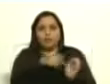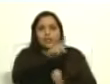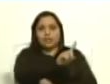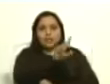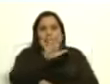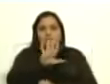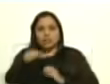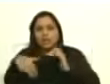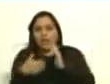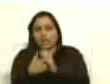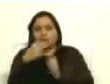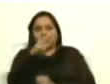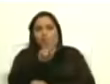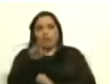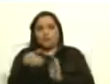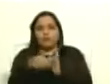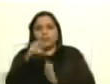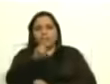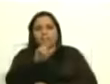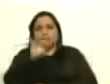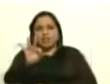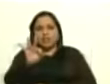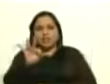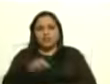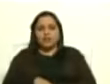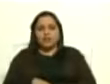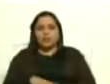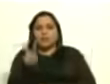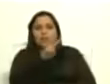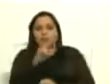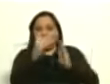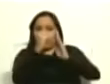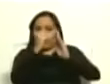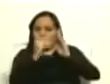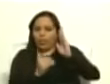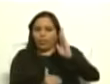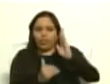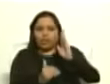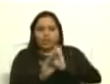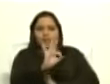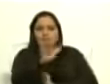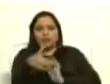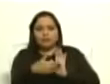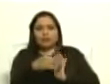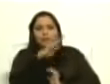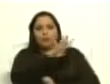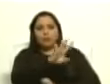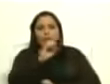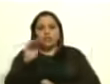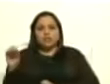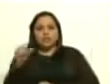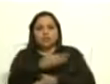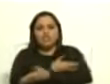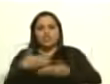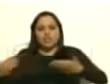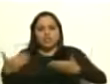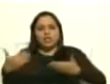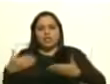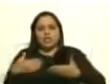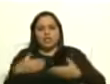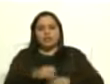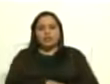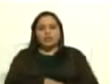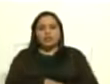2023, Venezuela dejó de producir casi 3.400 millones de barriles, el